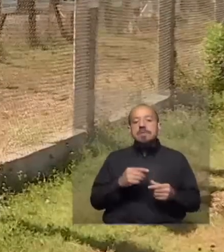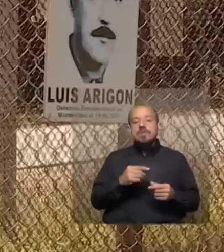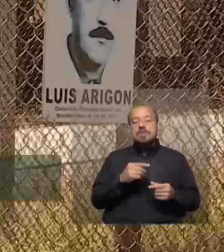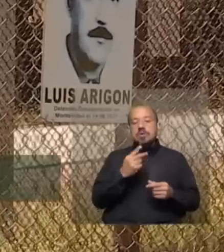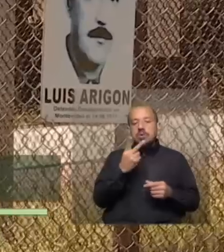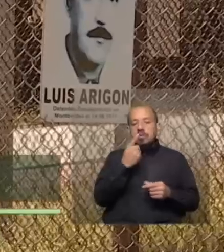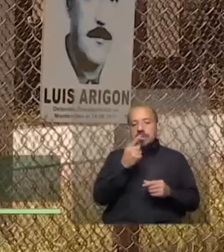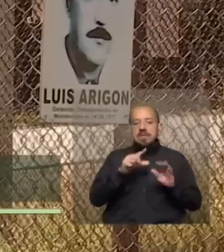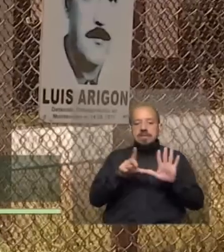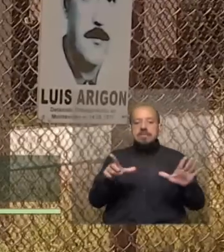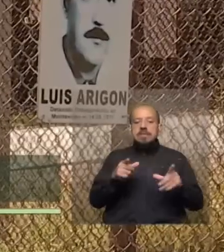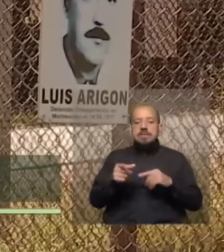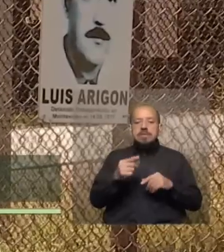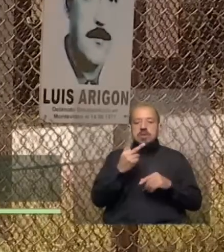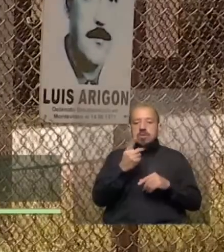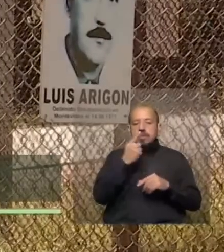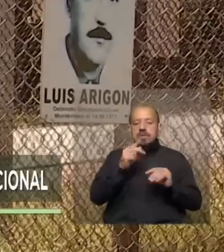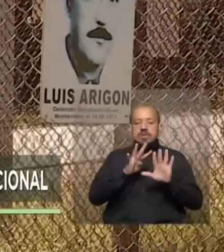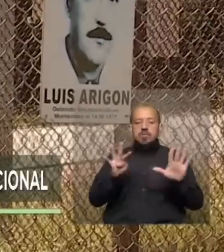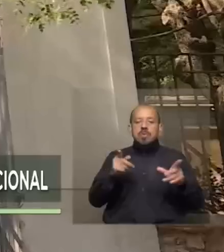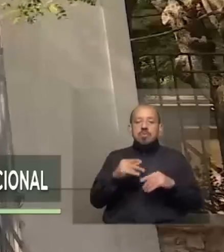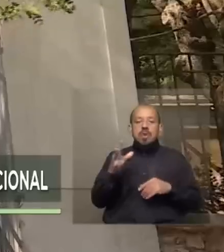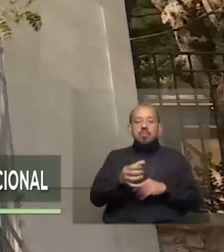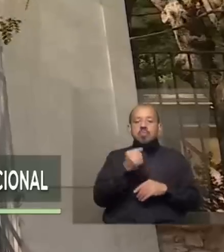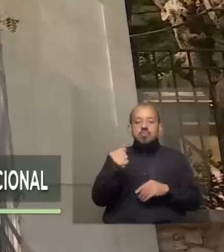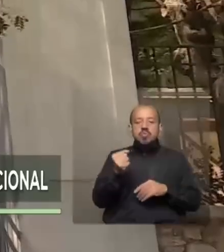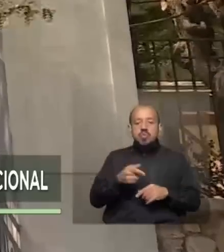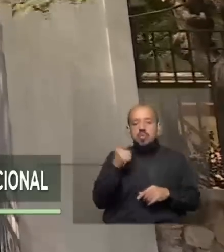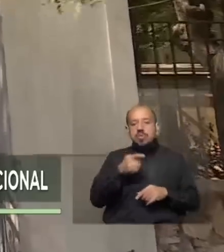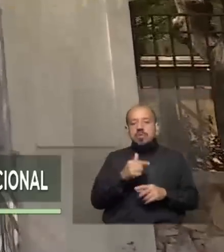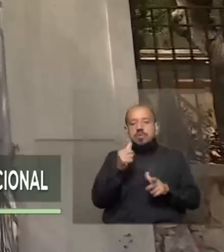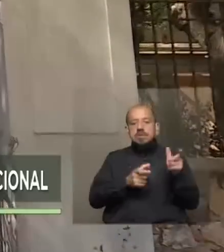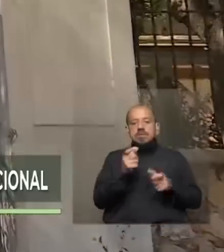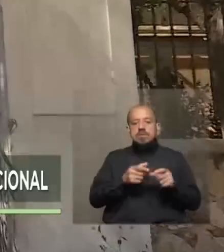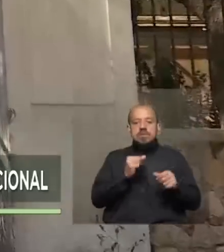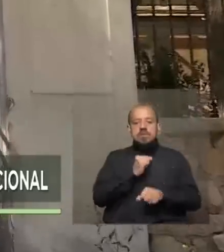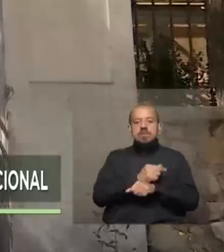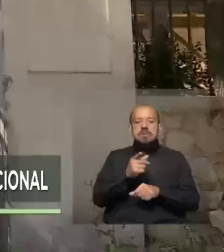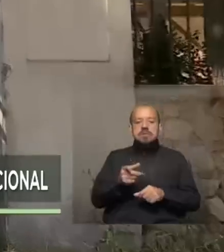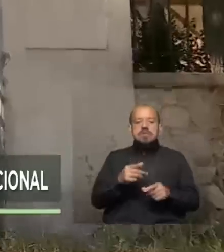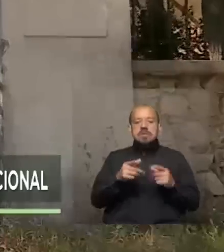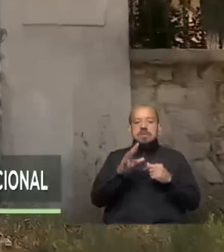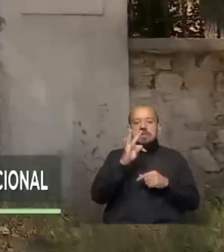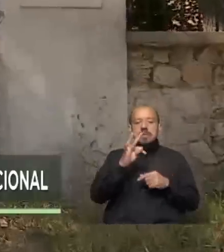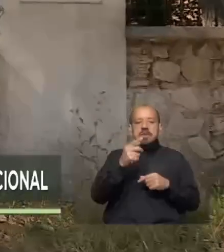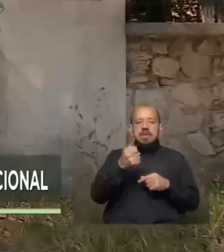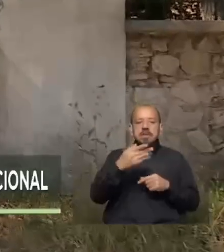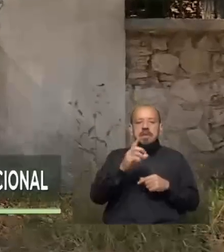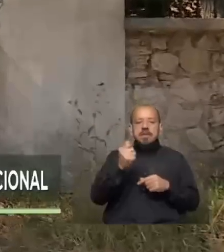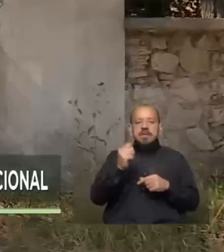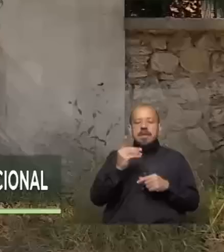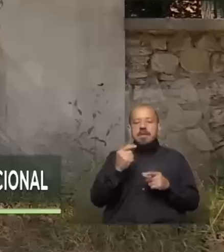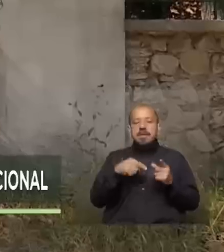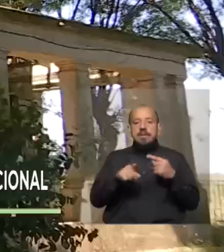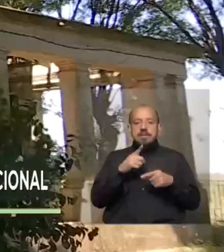en 2017 y condenado en 2019 por abusos cometidos contra detenidos políticos en la cárcel de la tablada durante el terrorismo de